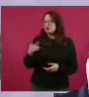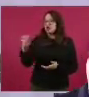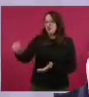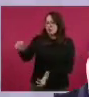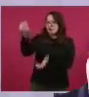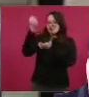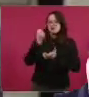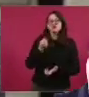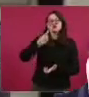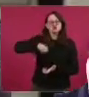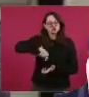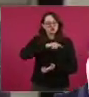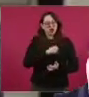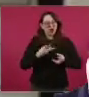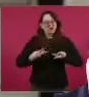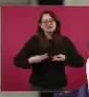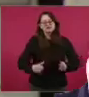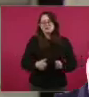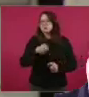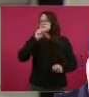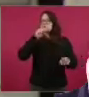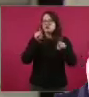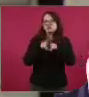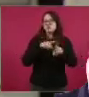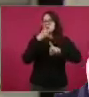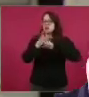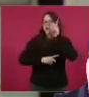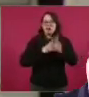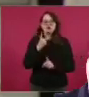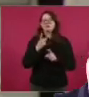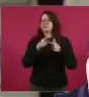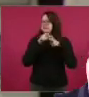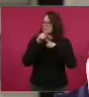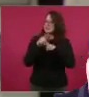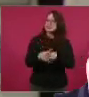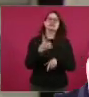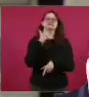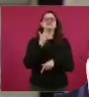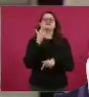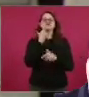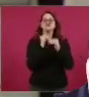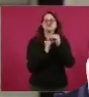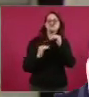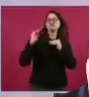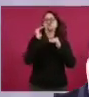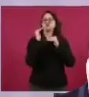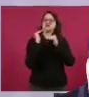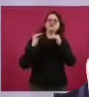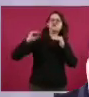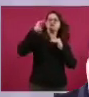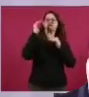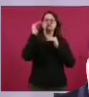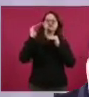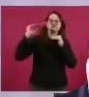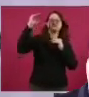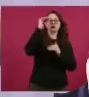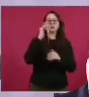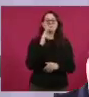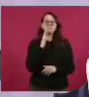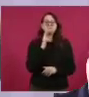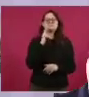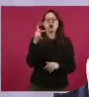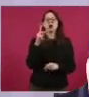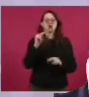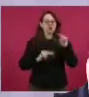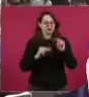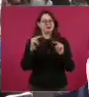lograr ser mejores, para poder escalar peldaños y esos mejores niveles del continente que tenemos se conviertan